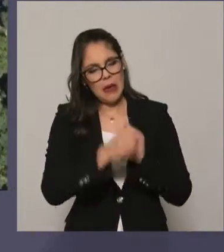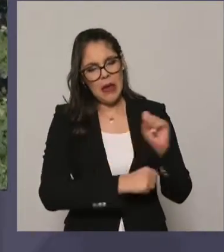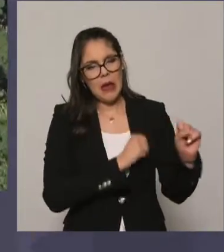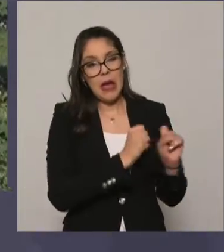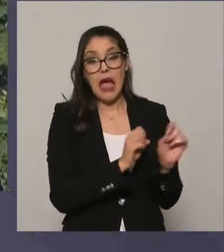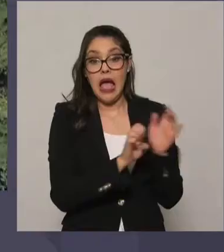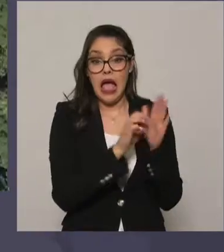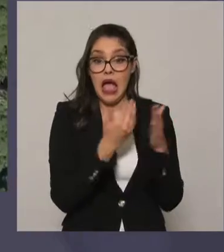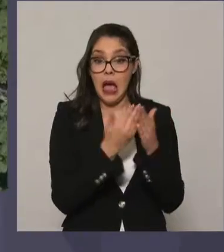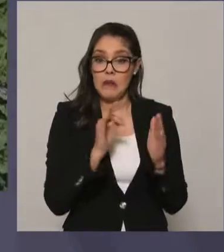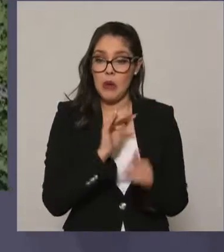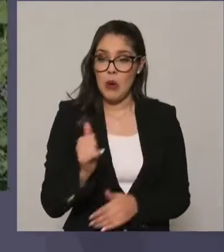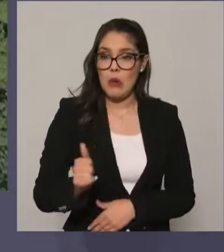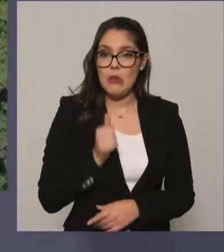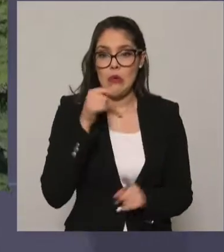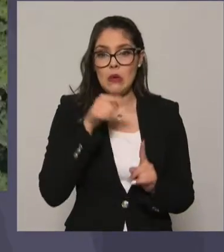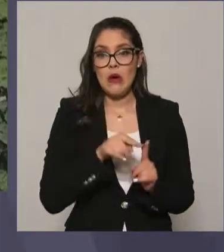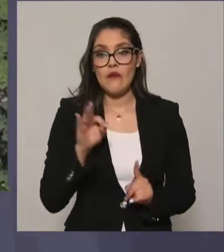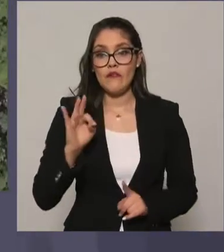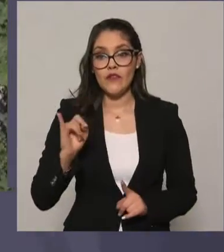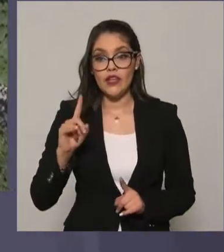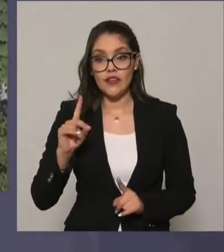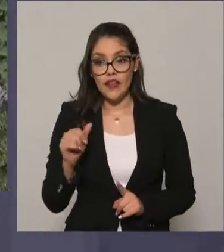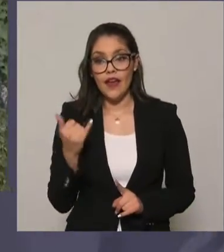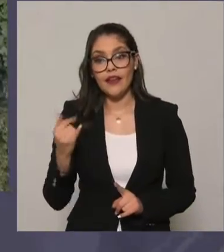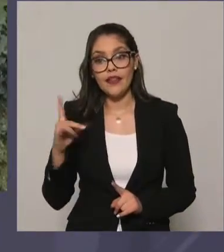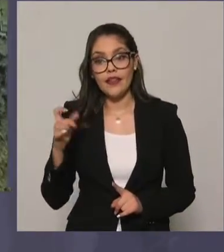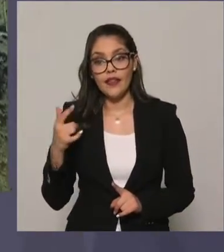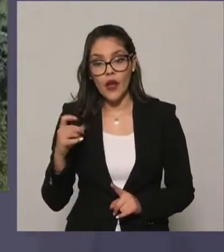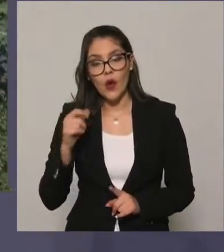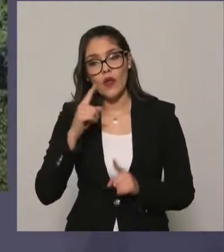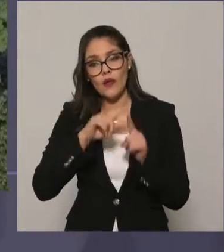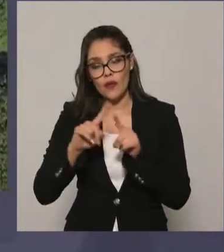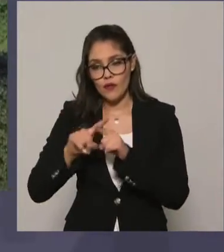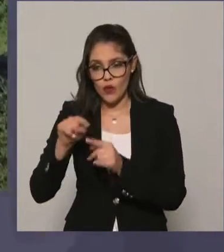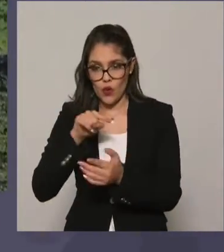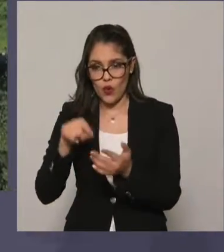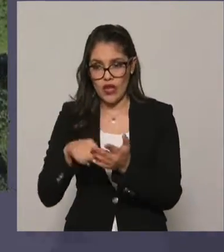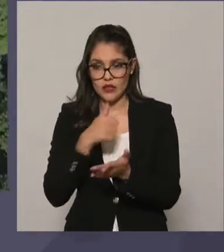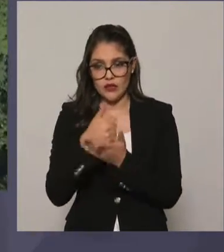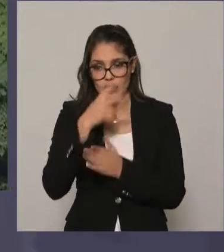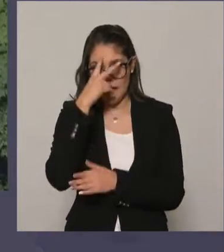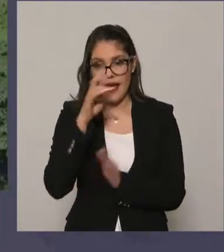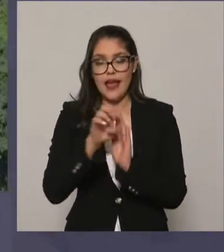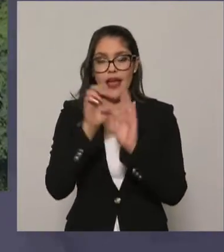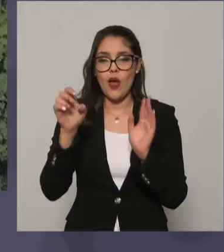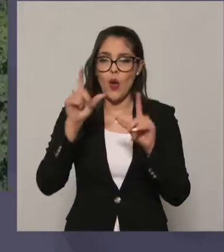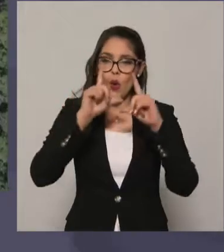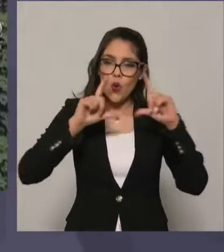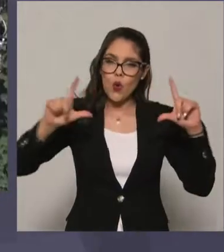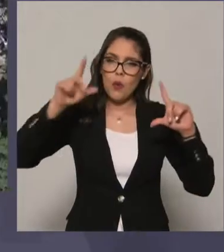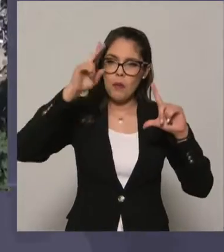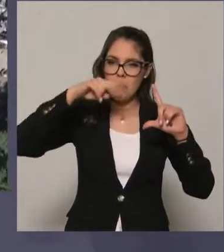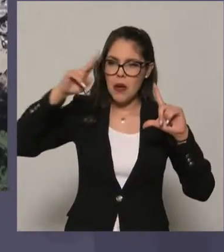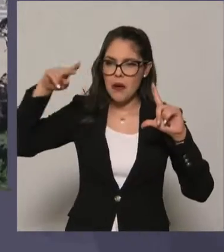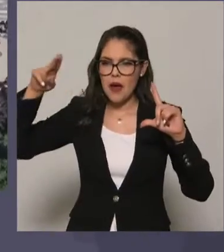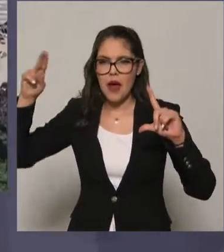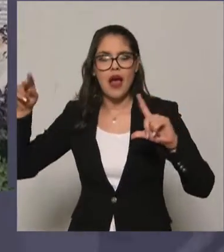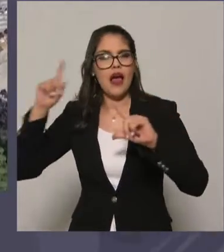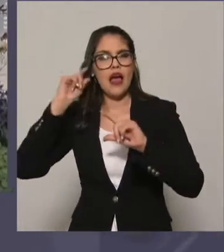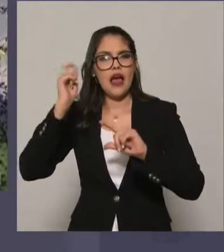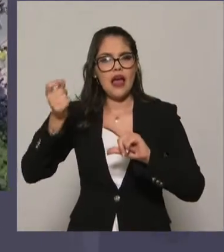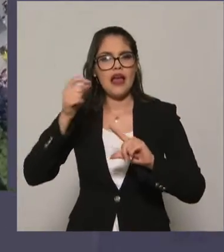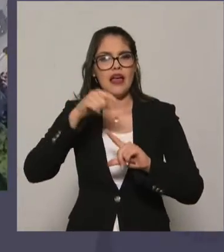podemos tomar Frida y Diego. Hay que hacer recorridos en distintas partes de la ciudad, por ejemplo, los murales de Palacio Nacional de